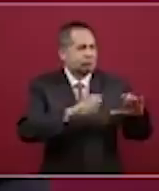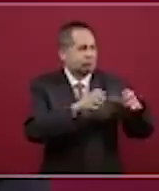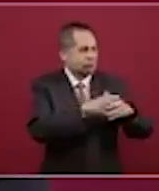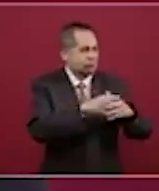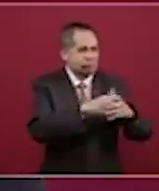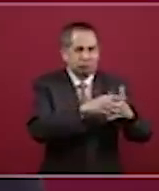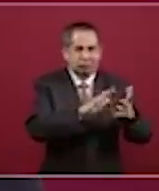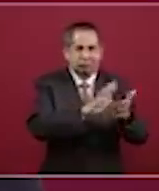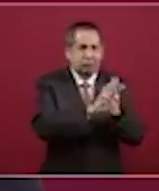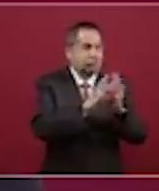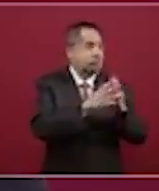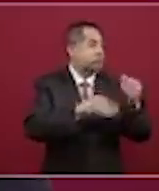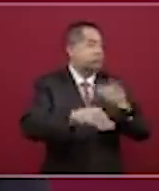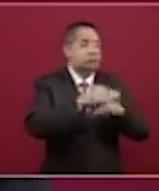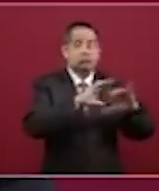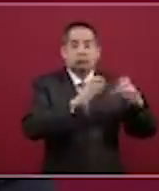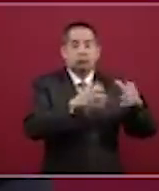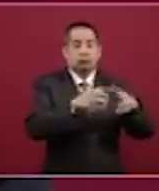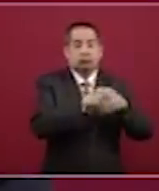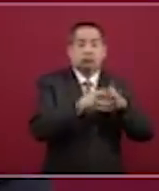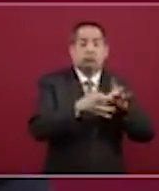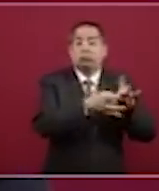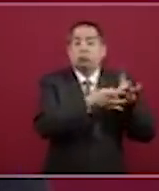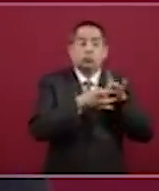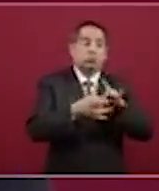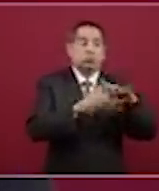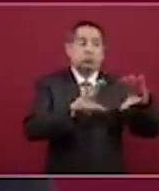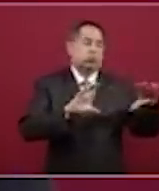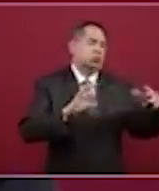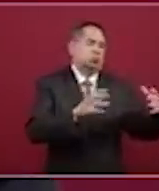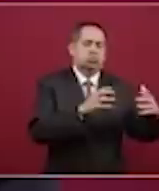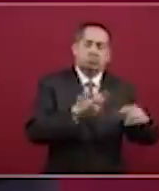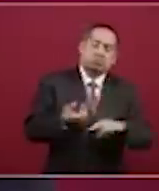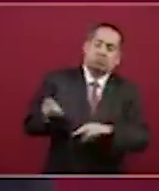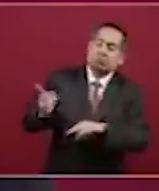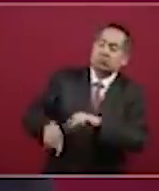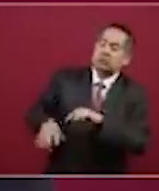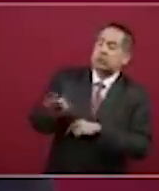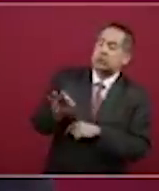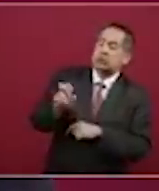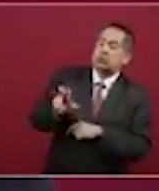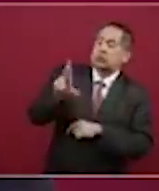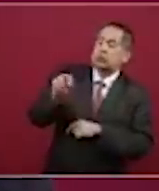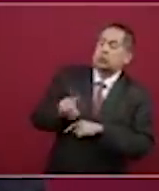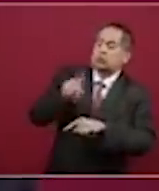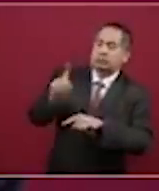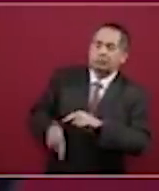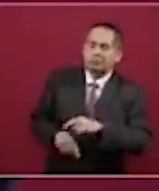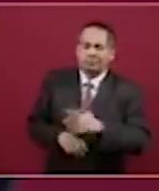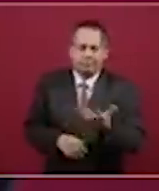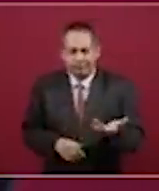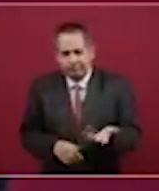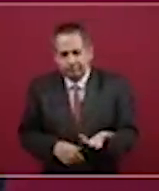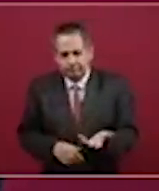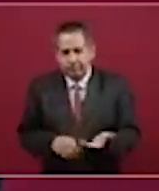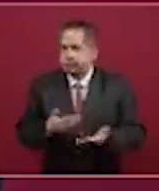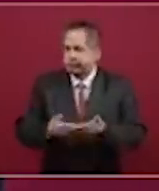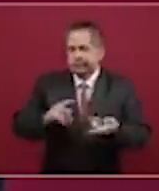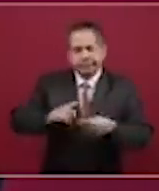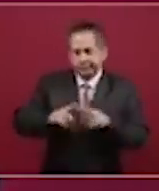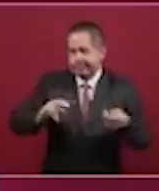todo el Congreso, se unieron para desaforar. No está así